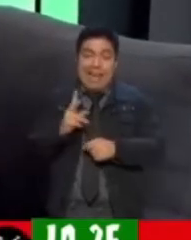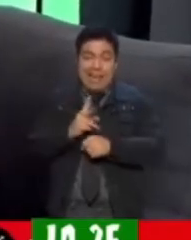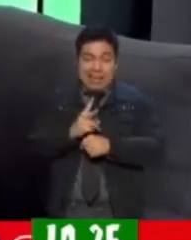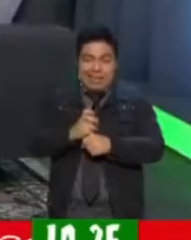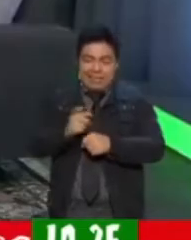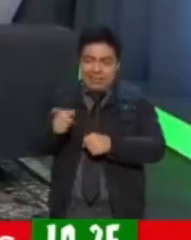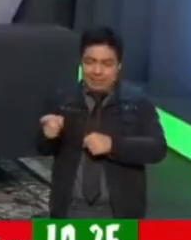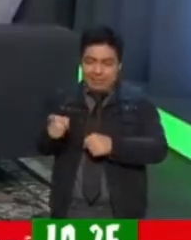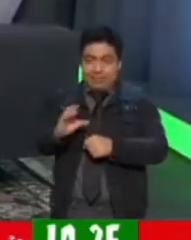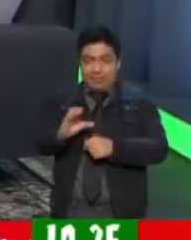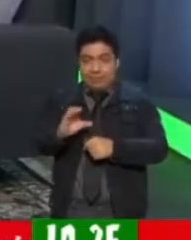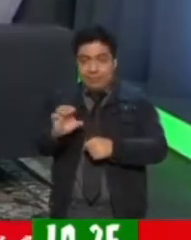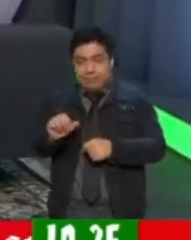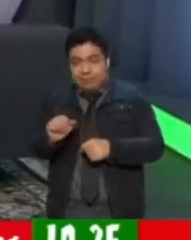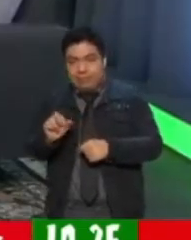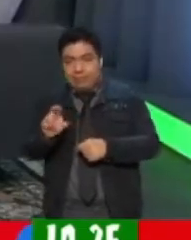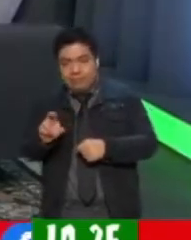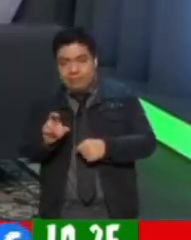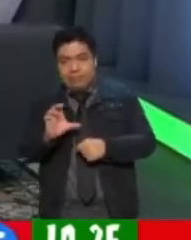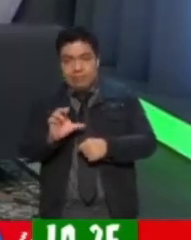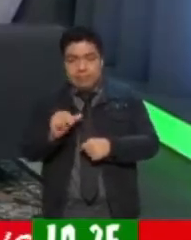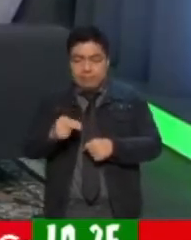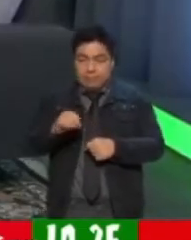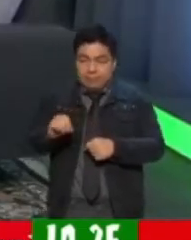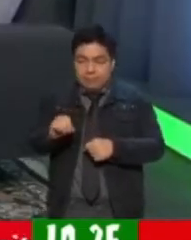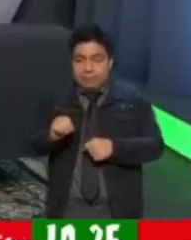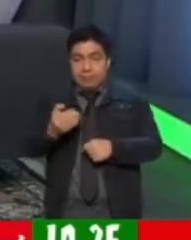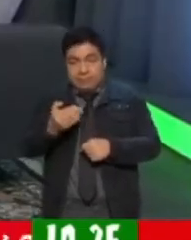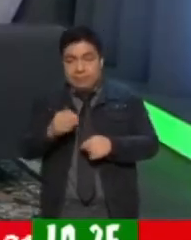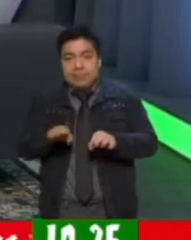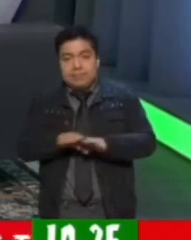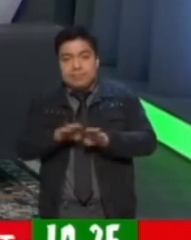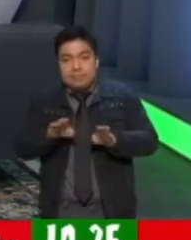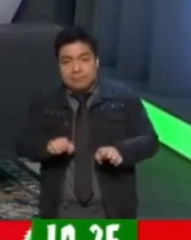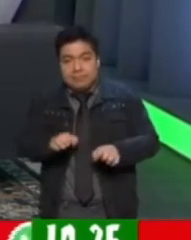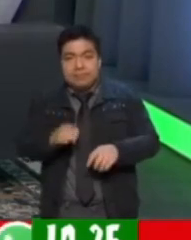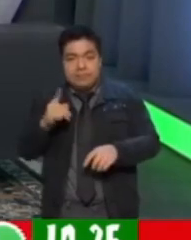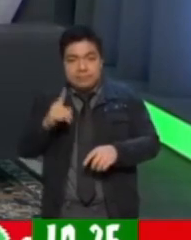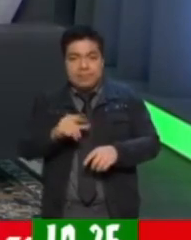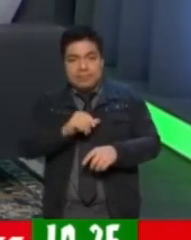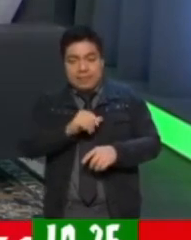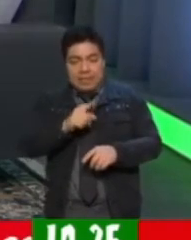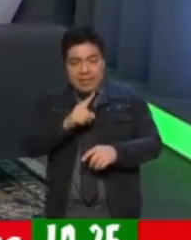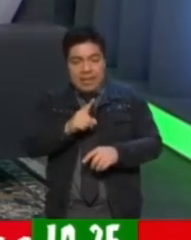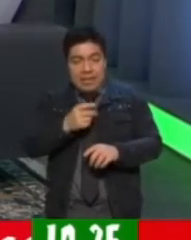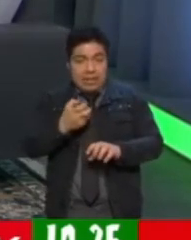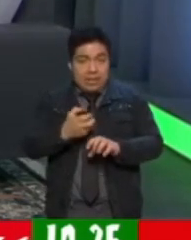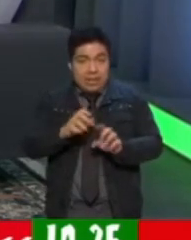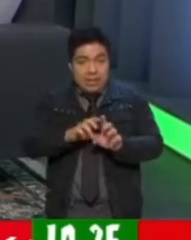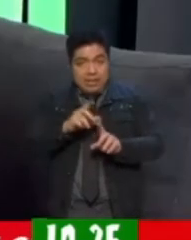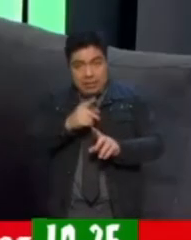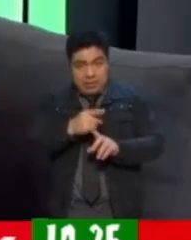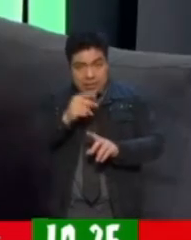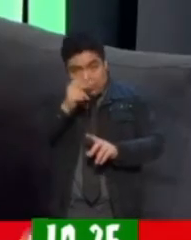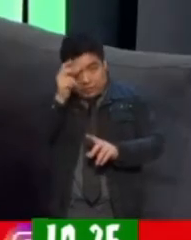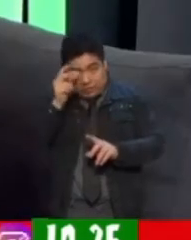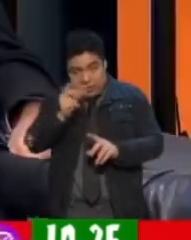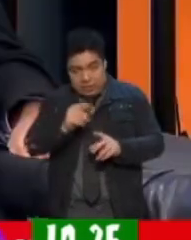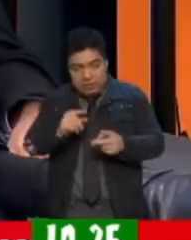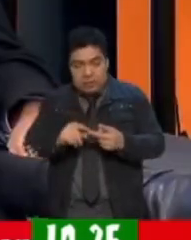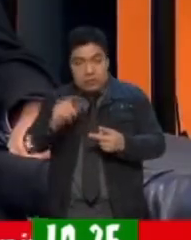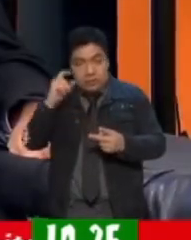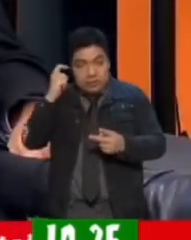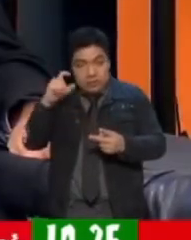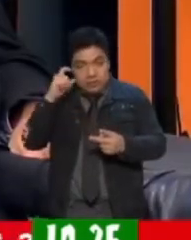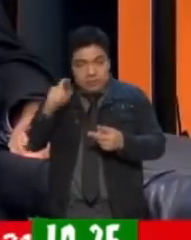saben, ¿verdad? César Cano, maestro, ¿cómo está usted? Levante la mano, César Cano. Delegado del Estado de Hidalgo. Gaby Romero, delegada de Querétaro.